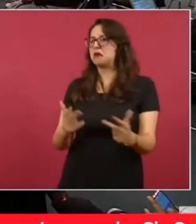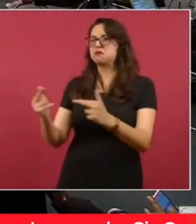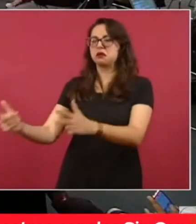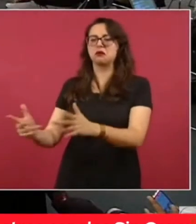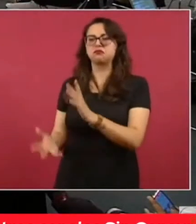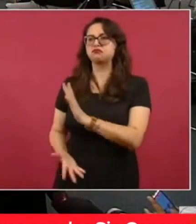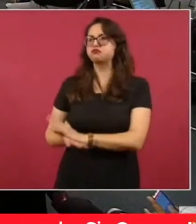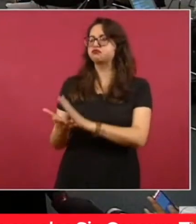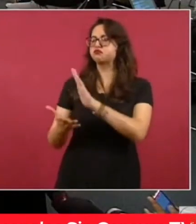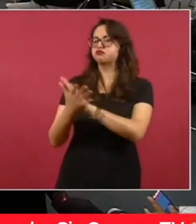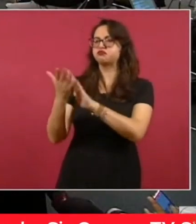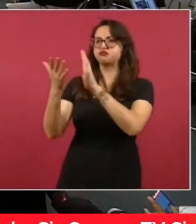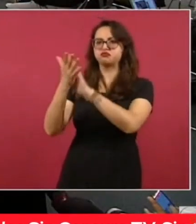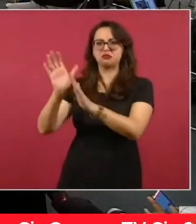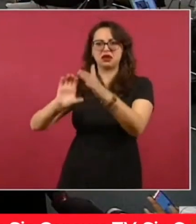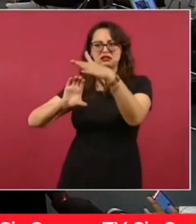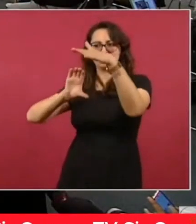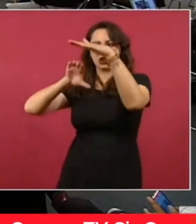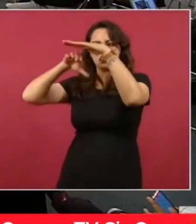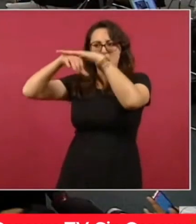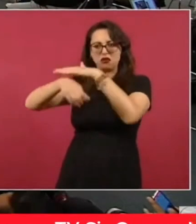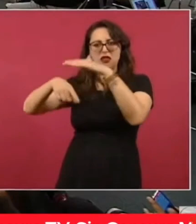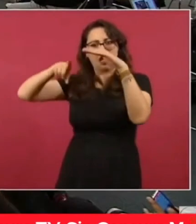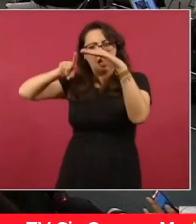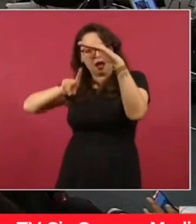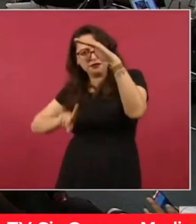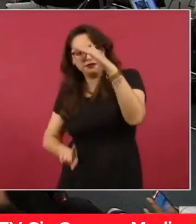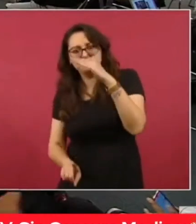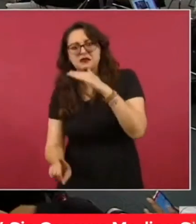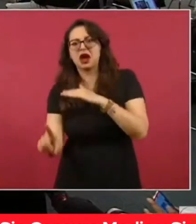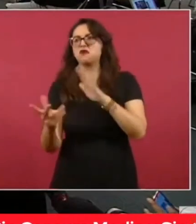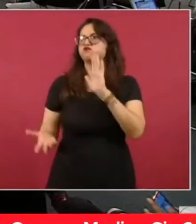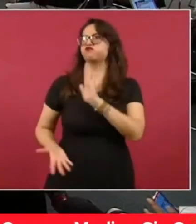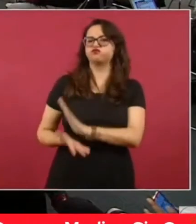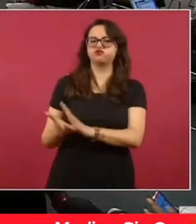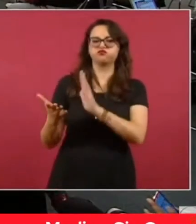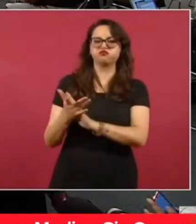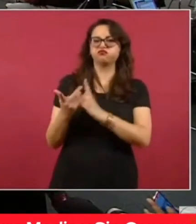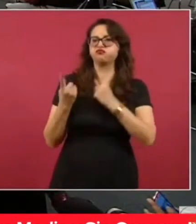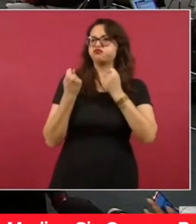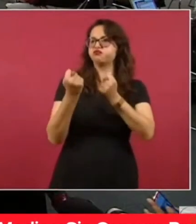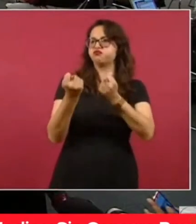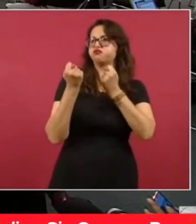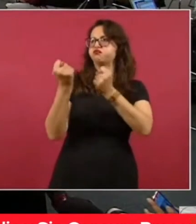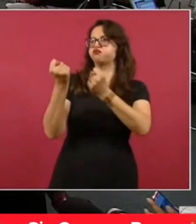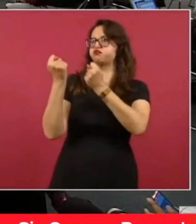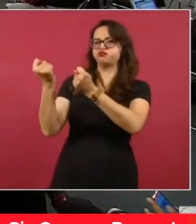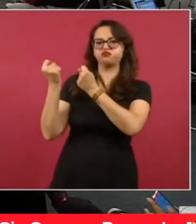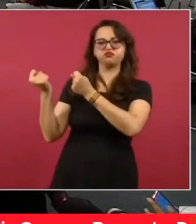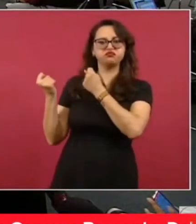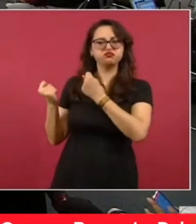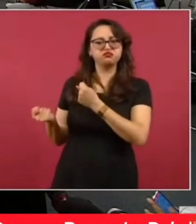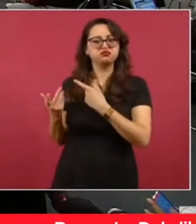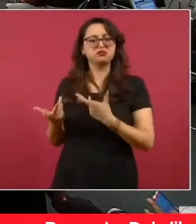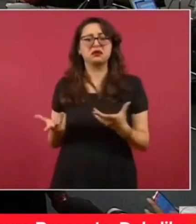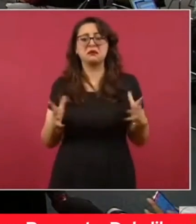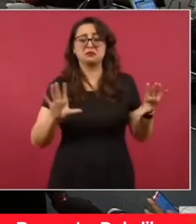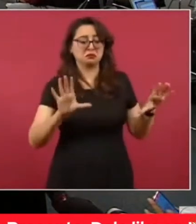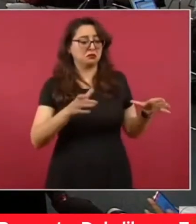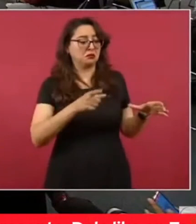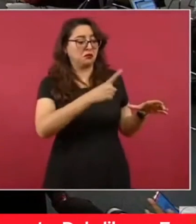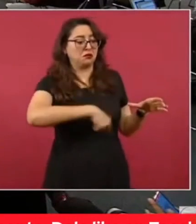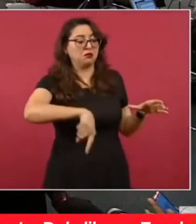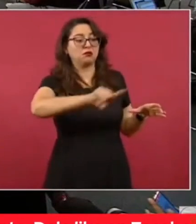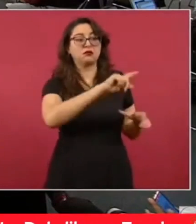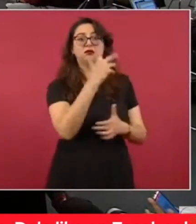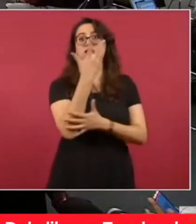debajo del suelo este un templo y